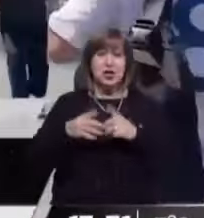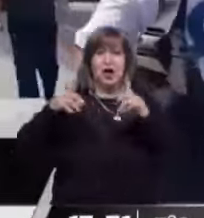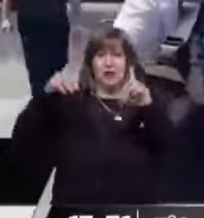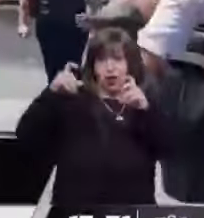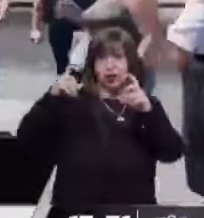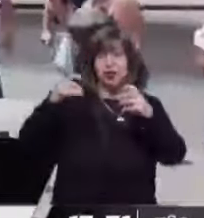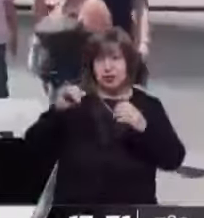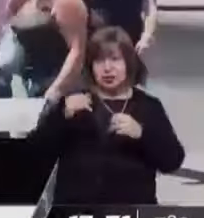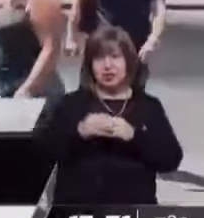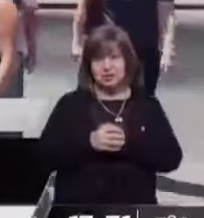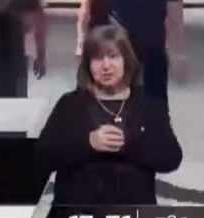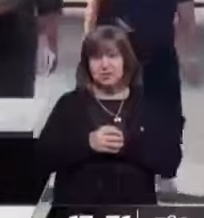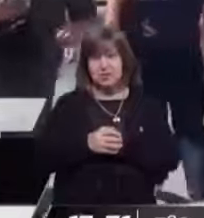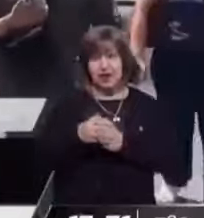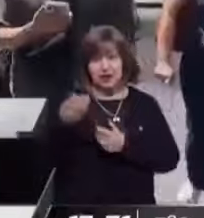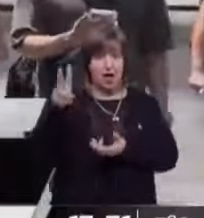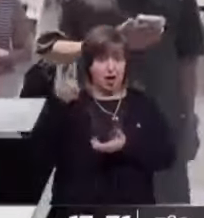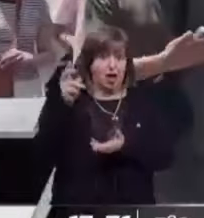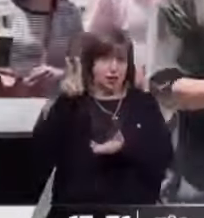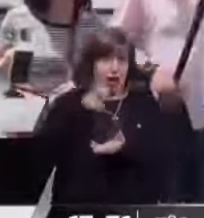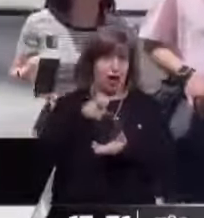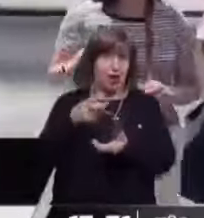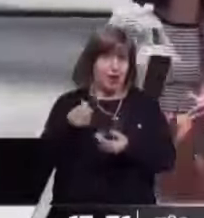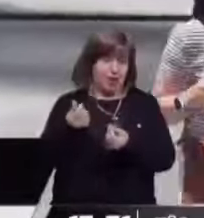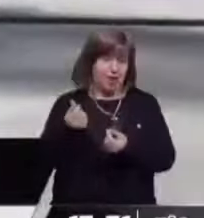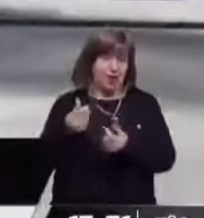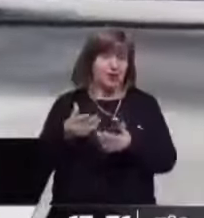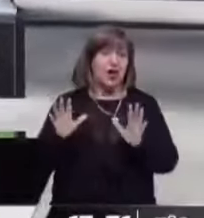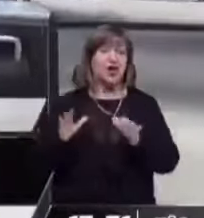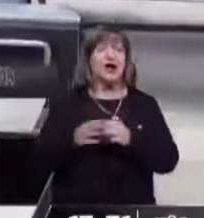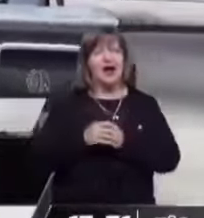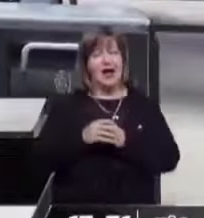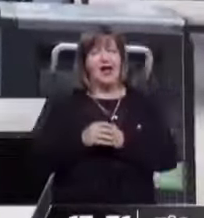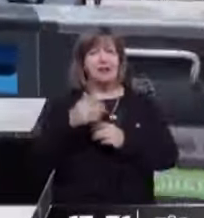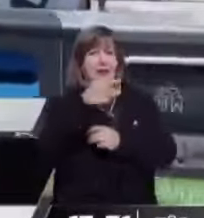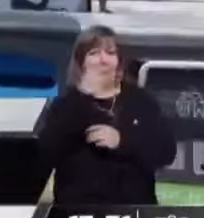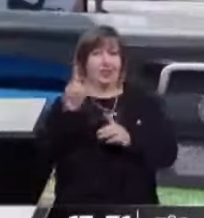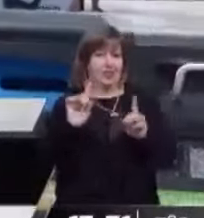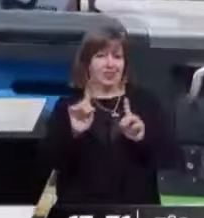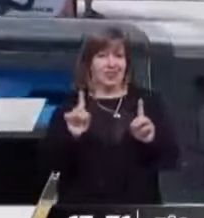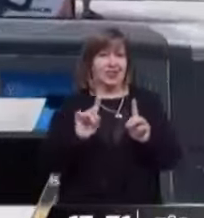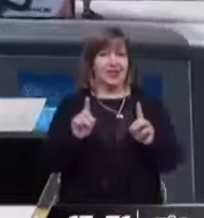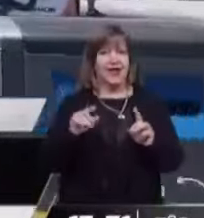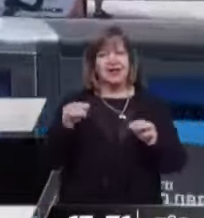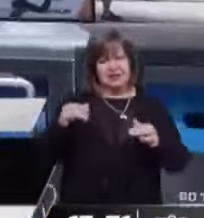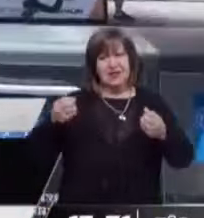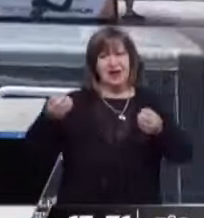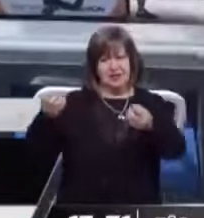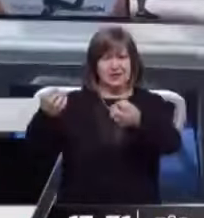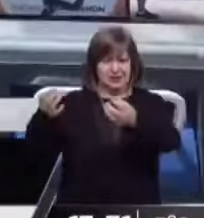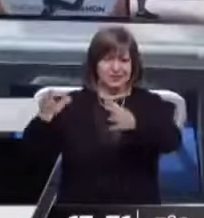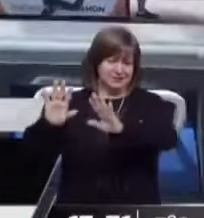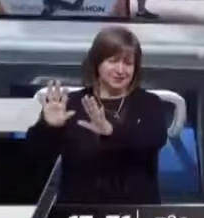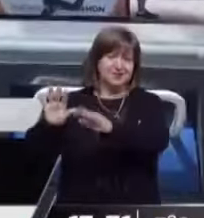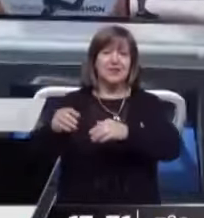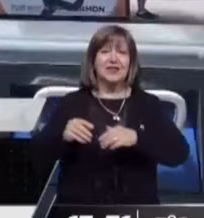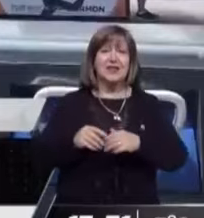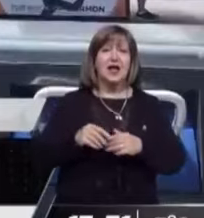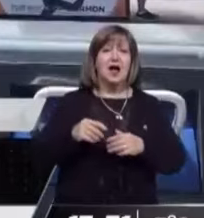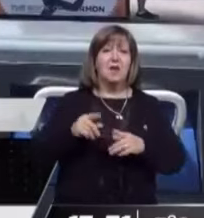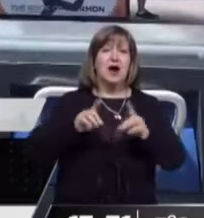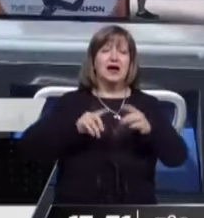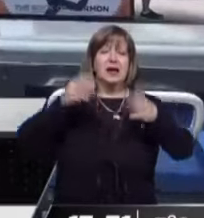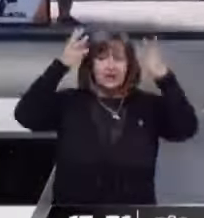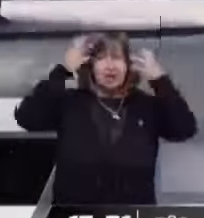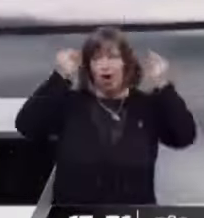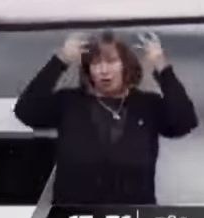claro. después vienen con a pedirte, viste, enseguida. Es un rebusque que tienen aquí muchos inmigrantes latinos, sobre